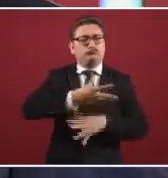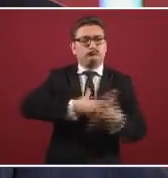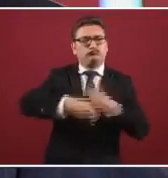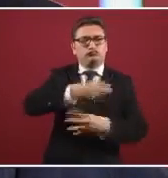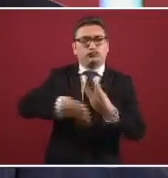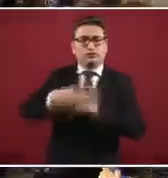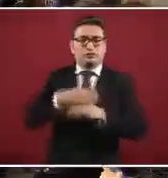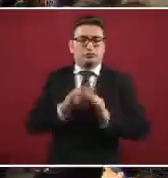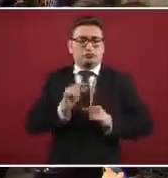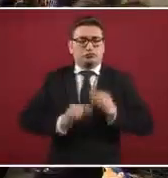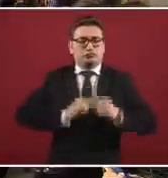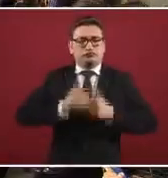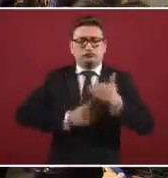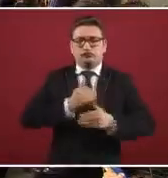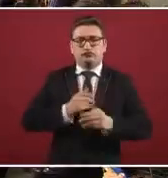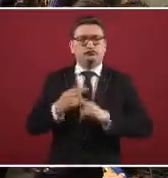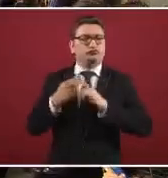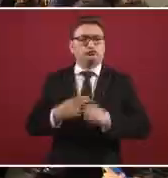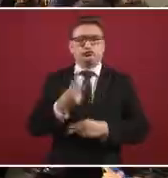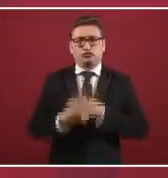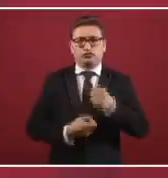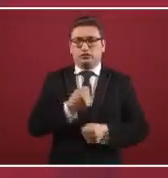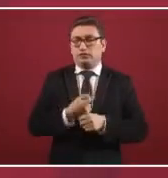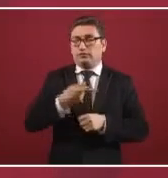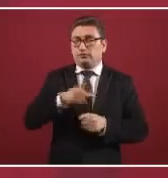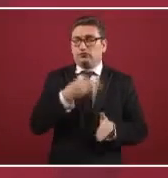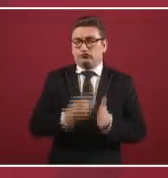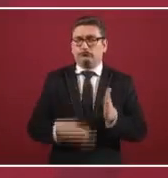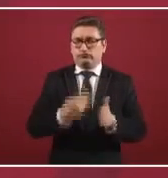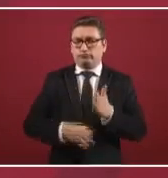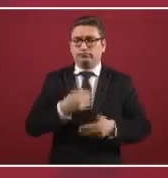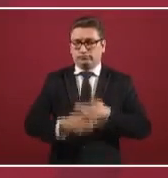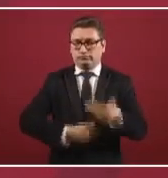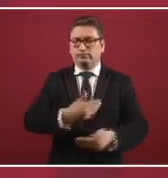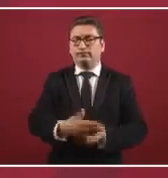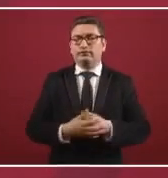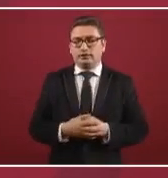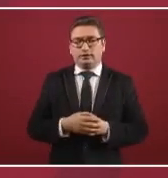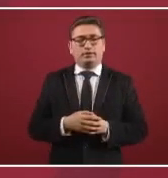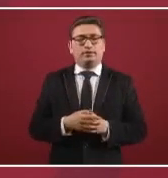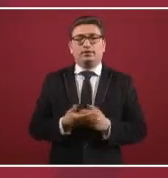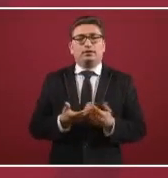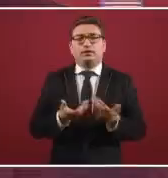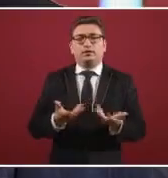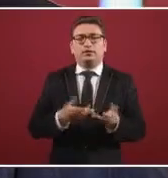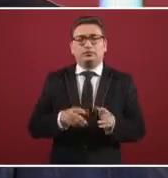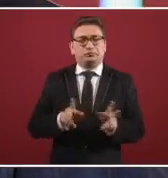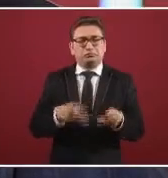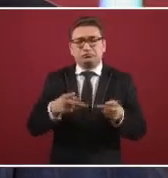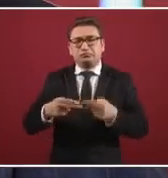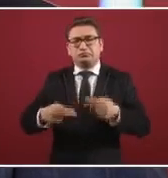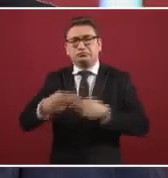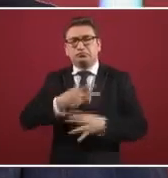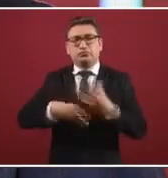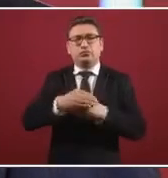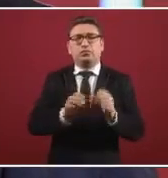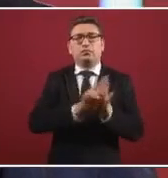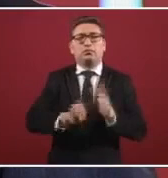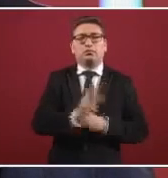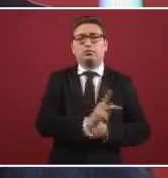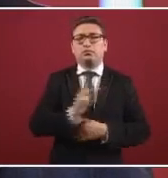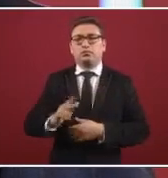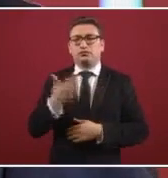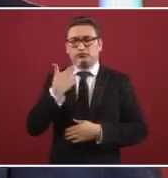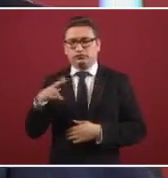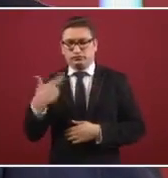ha madurado mucho en 2 años, sin embargo todavía le falta un buen rato. El ejemplo del mercado más maduro en nuestro país son los